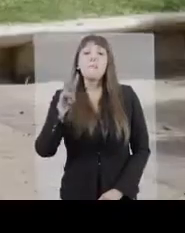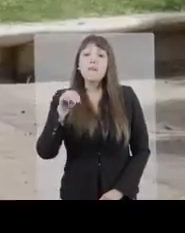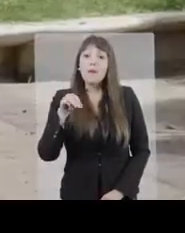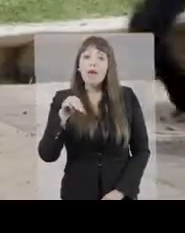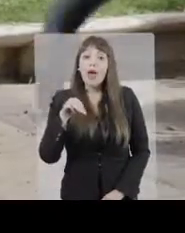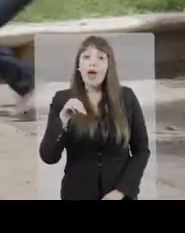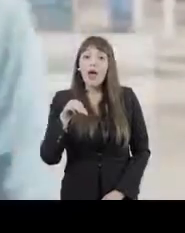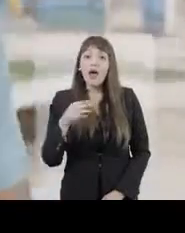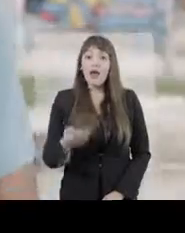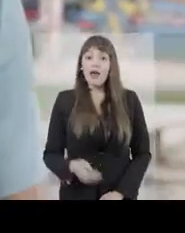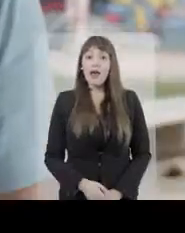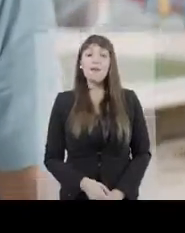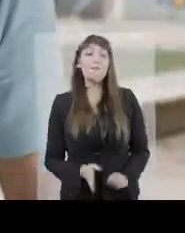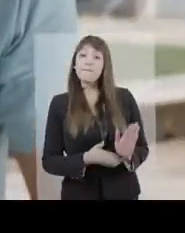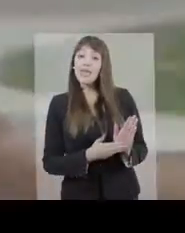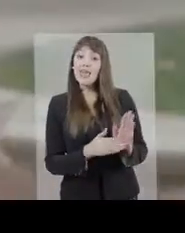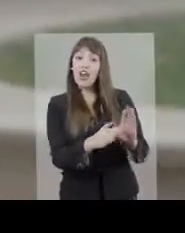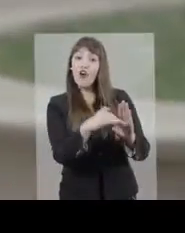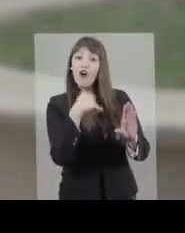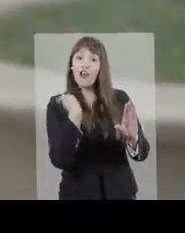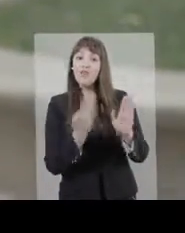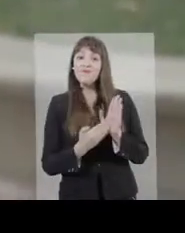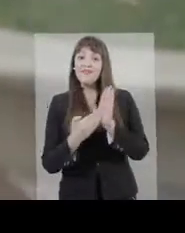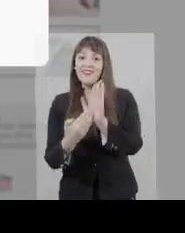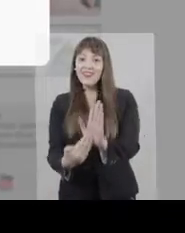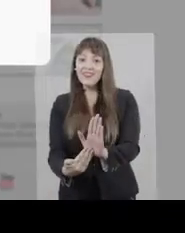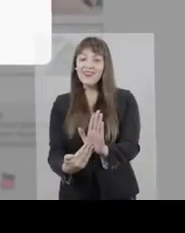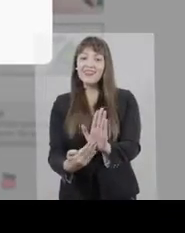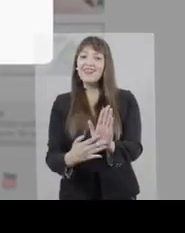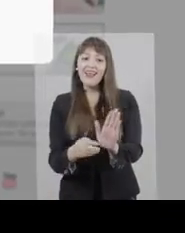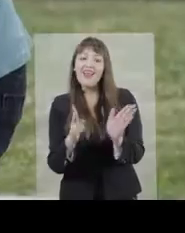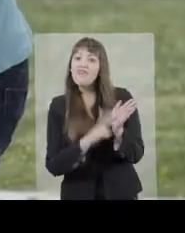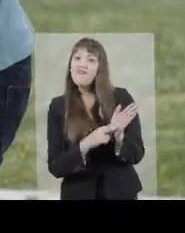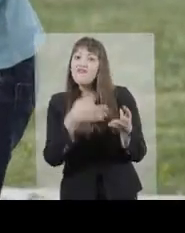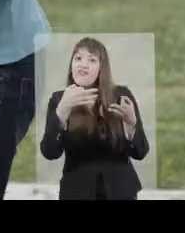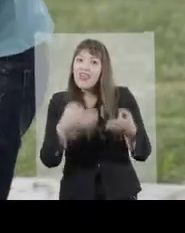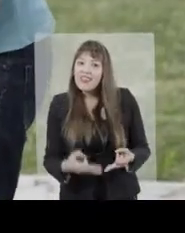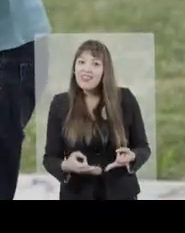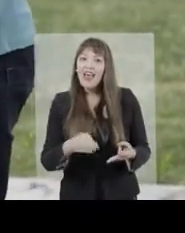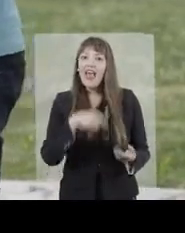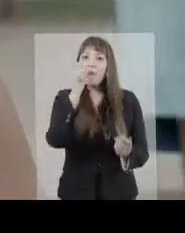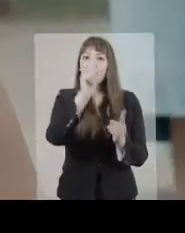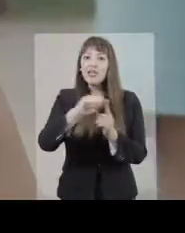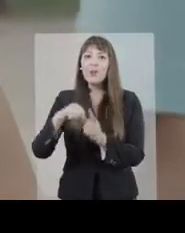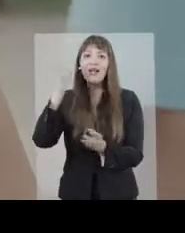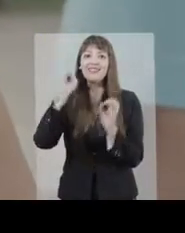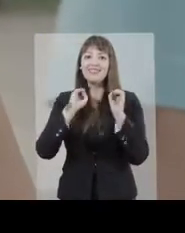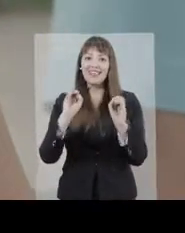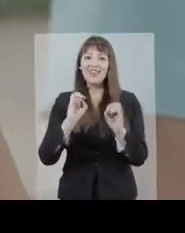¡Mamá! Mira el mail que me llegó. Era verdad, arancel cero.